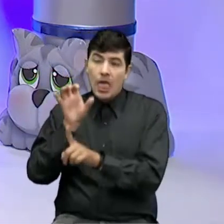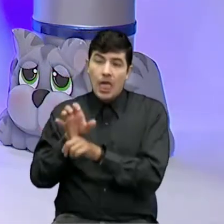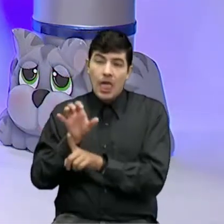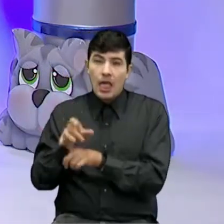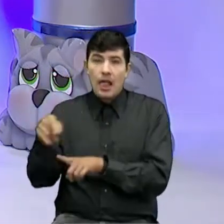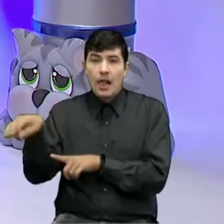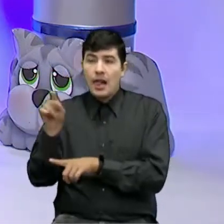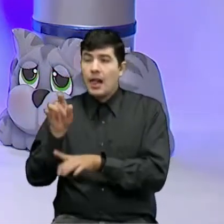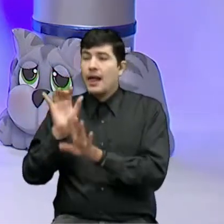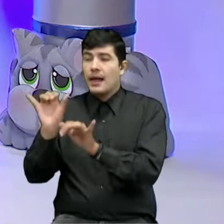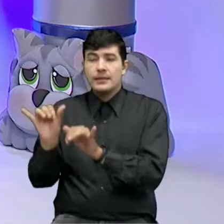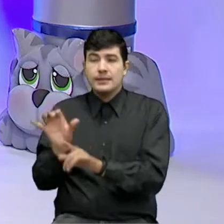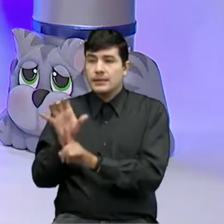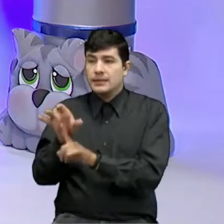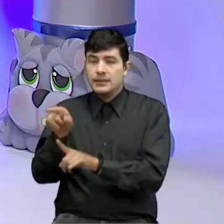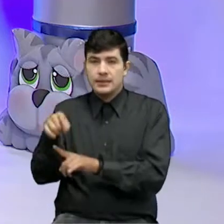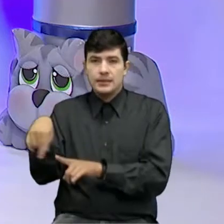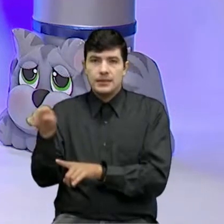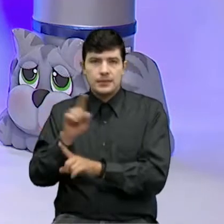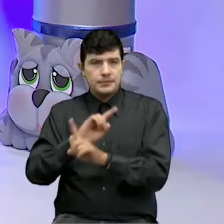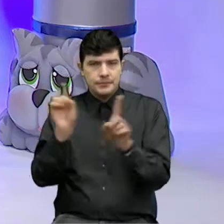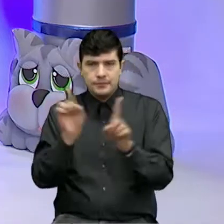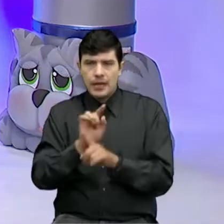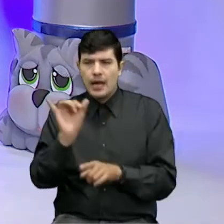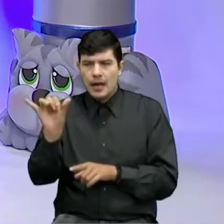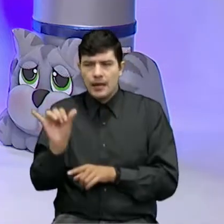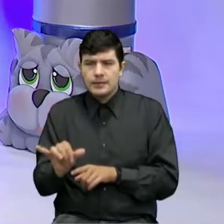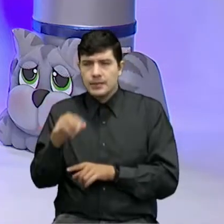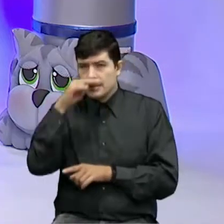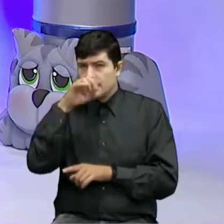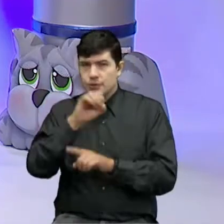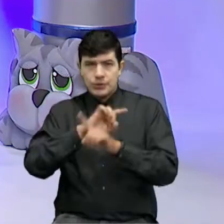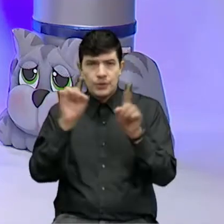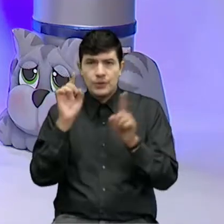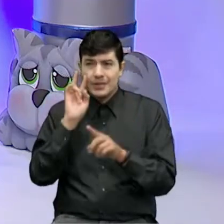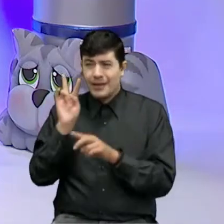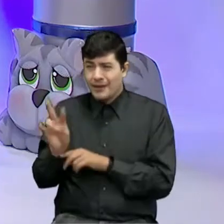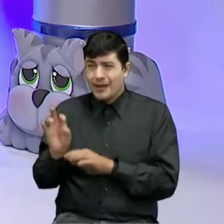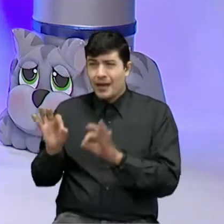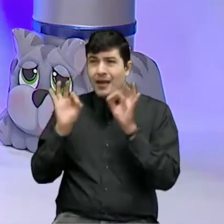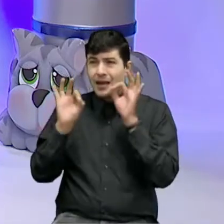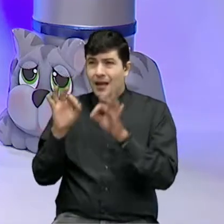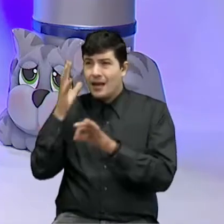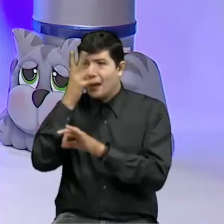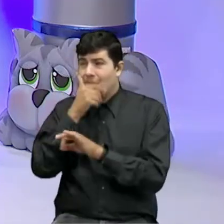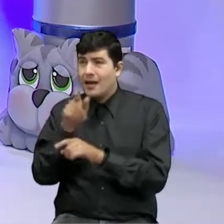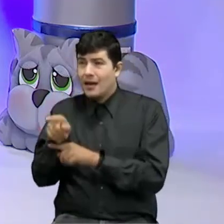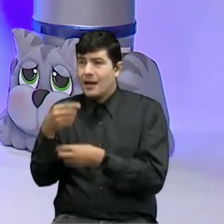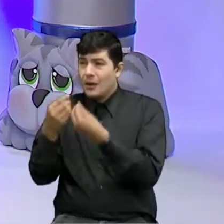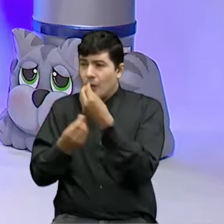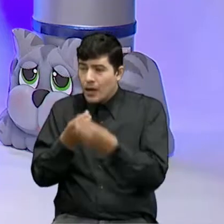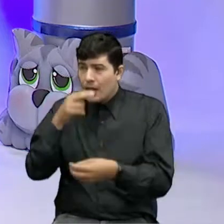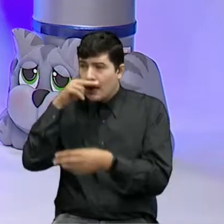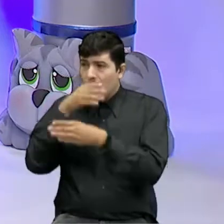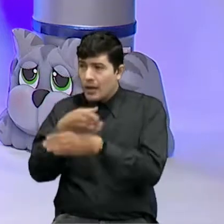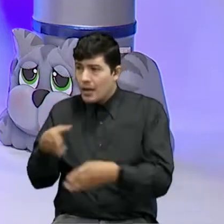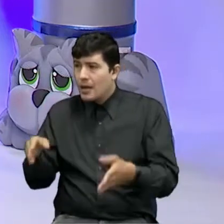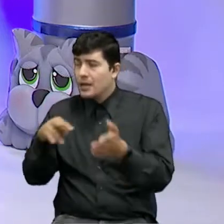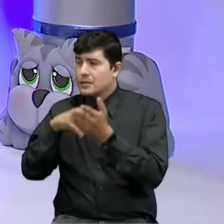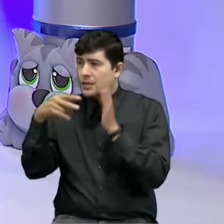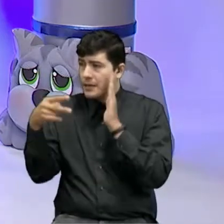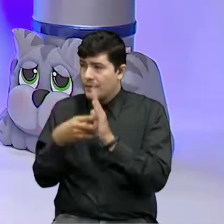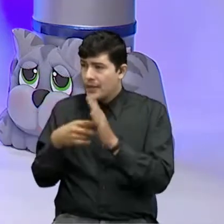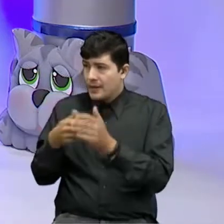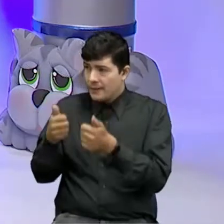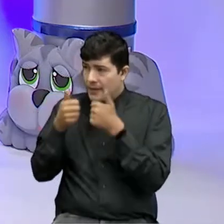esto es cosa de niños. No es cosa de niños, aunque se ve tierno y el que lo hagan los niños no significa que